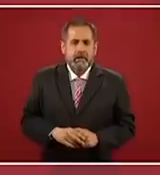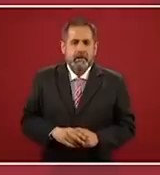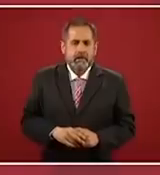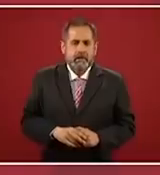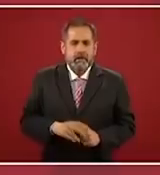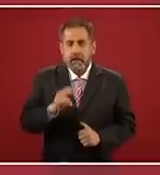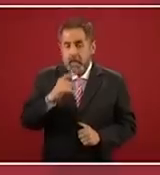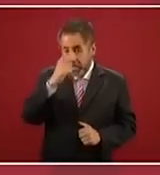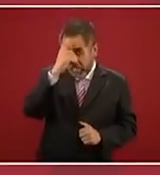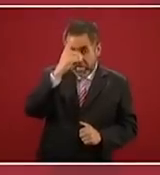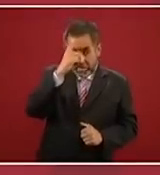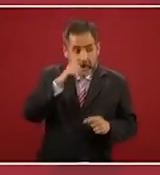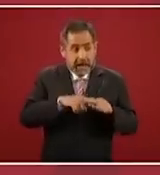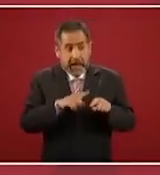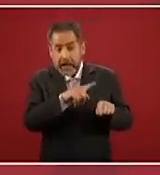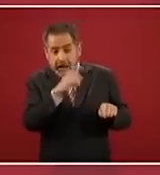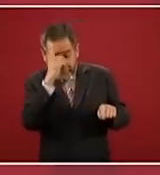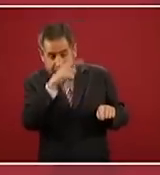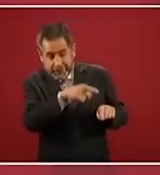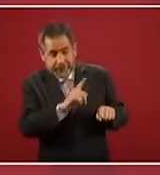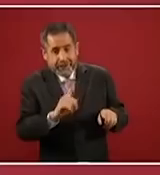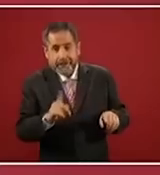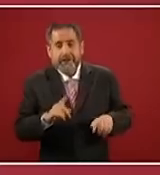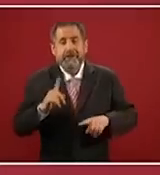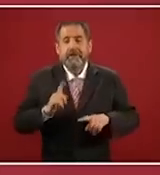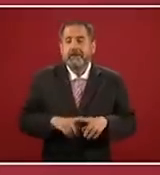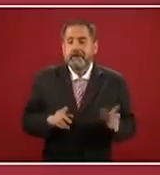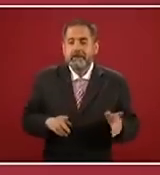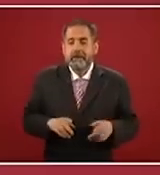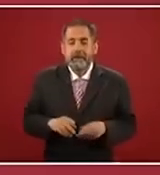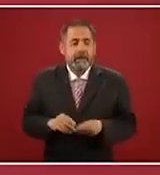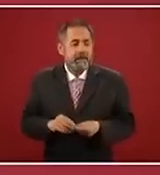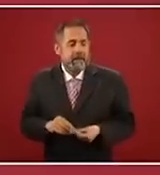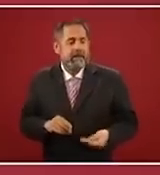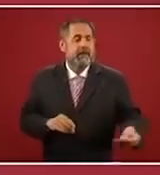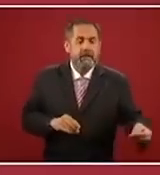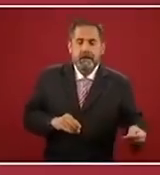no lo inventaron ellos, eso se lo entregaron